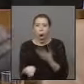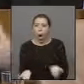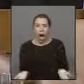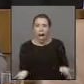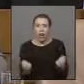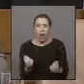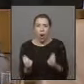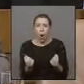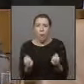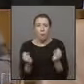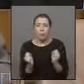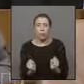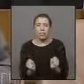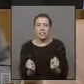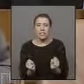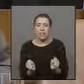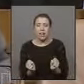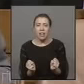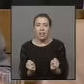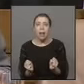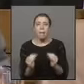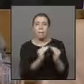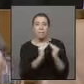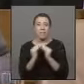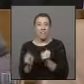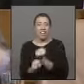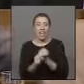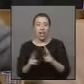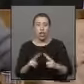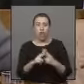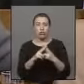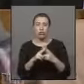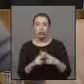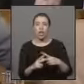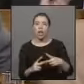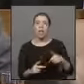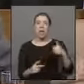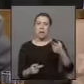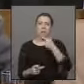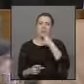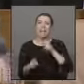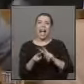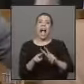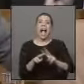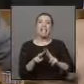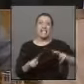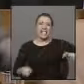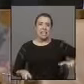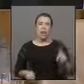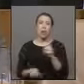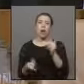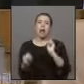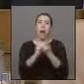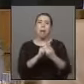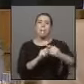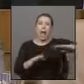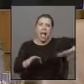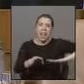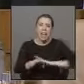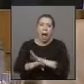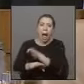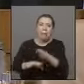¿Cómo es posible que las poblaciones que estamos construyendo, que nos cuesta en vez de hacer una escalera, ¿por qué no le hacemos una rampita para que suba la silla de rueda?